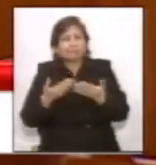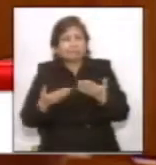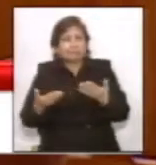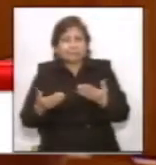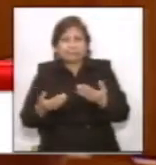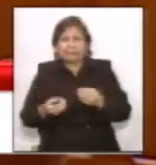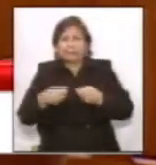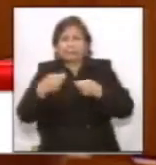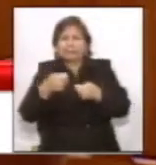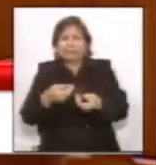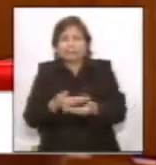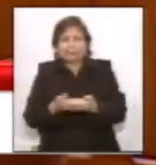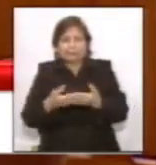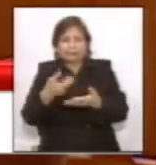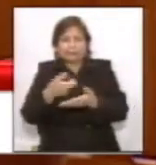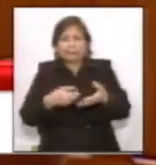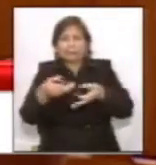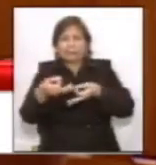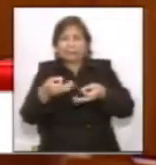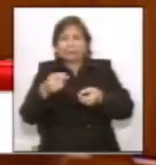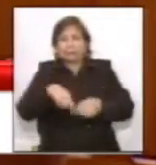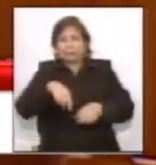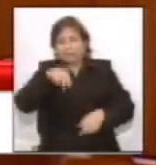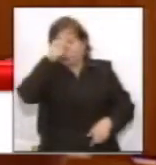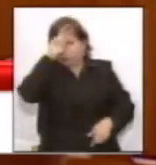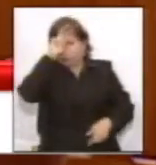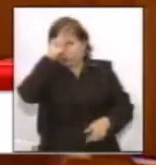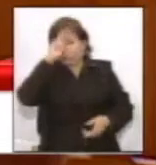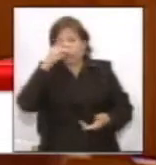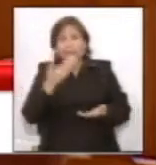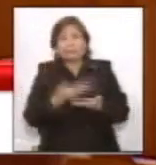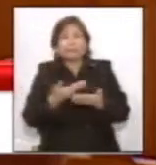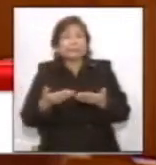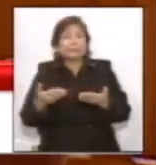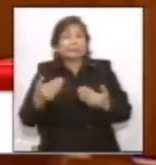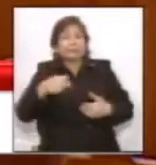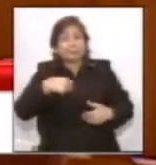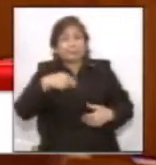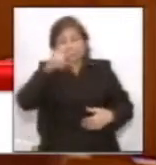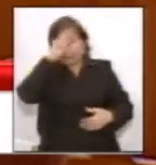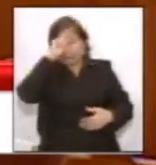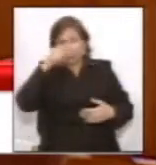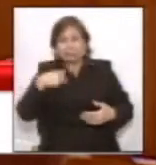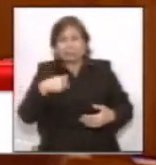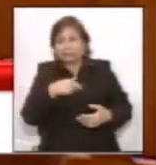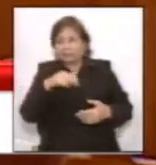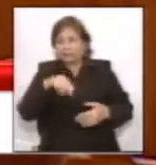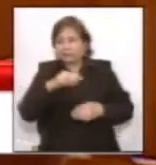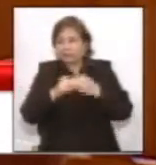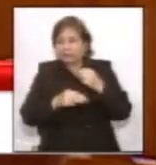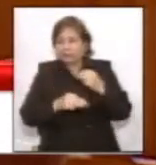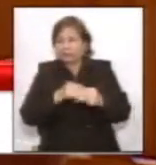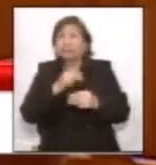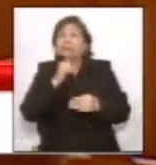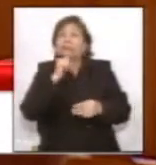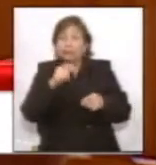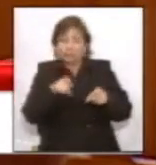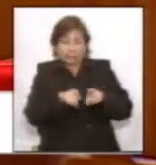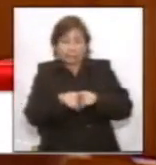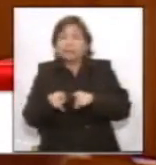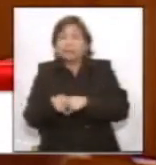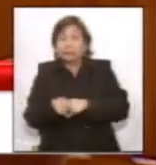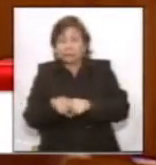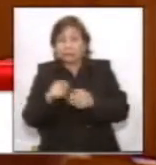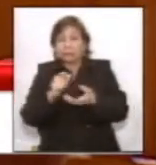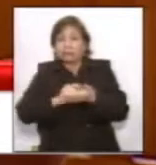inversión que realizan actividad económica en el Perú y las pertenencias de los peruanos en el resto del mundo. Asimismo, se firmó